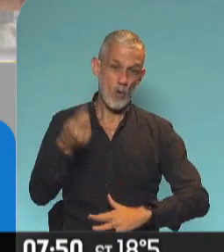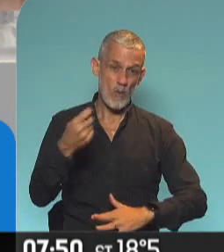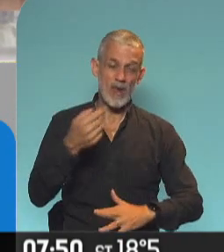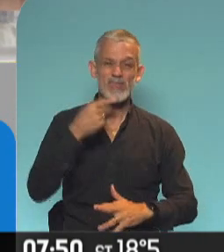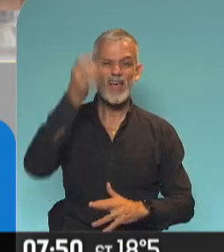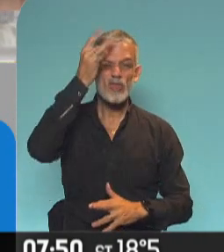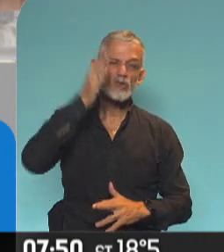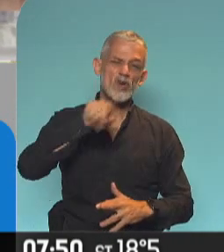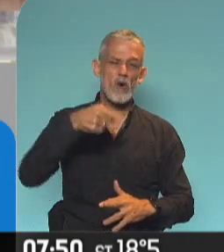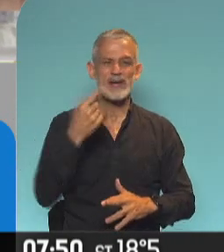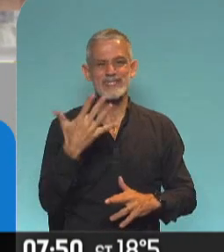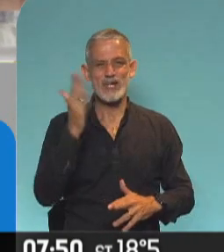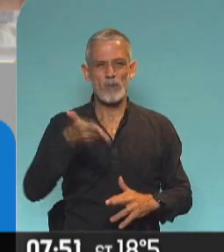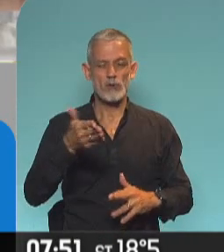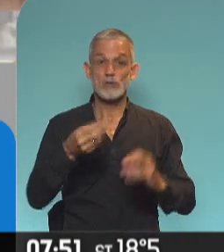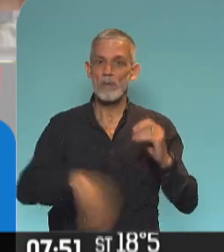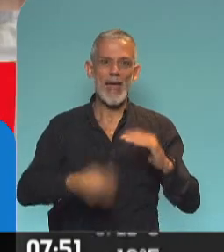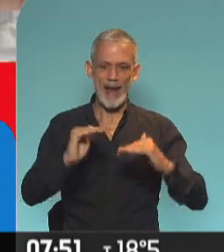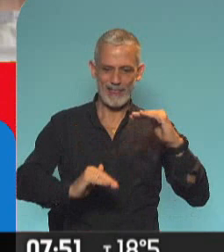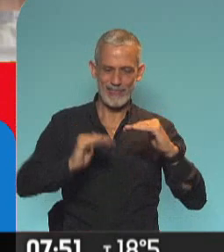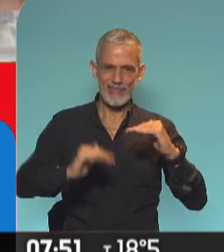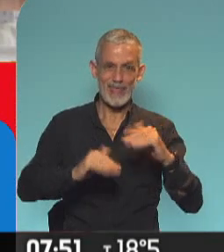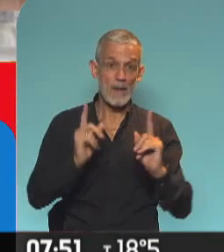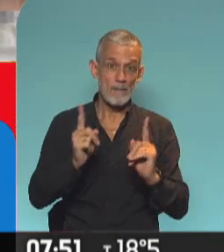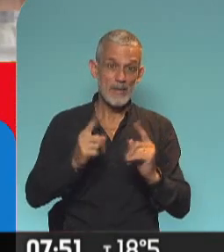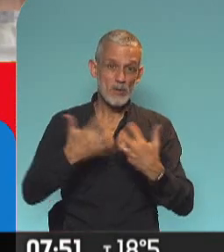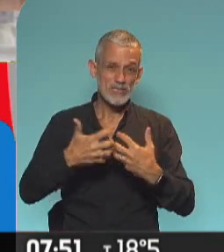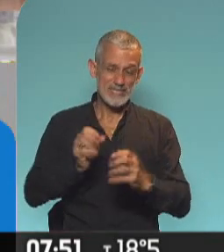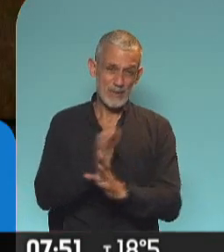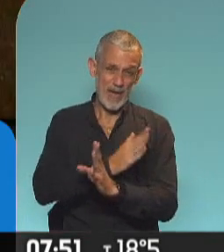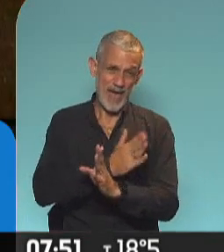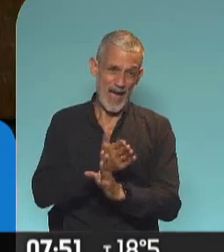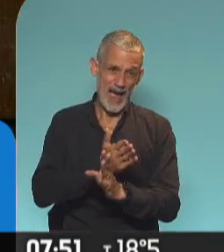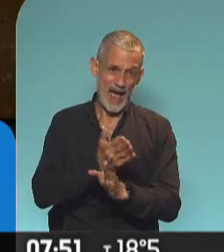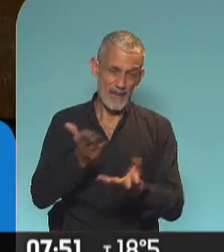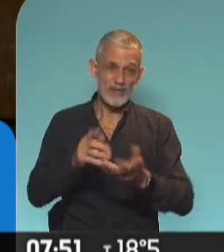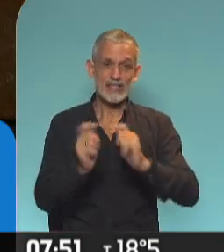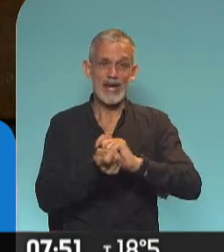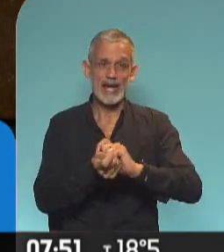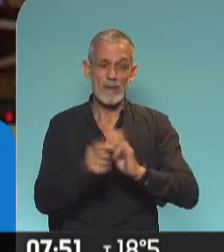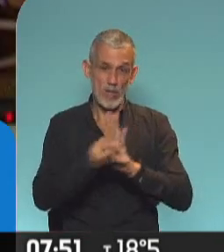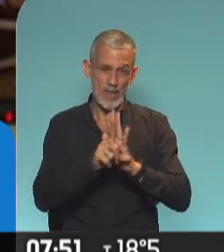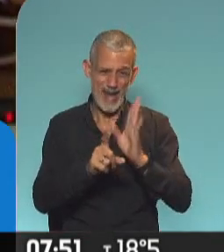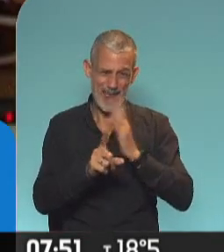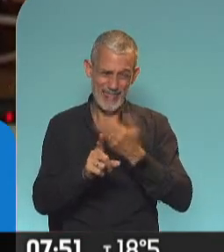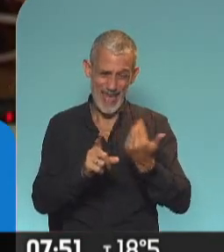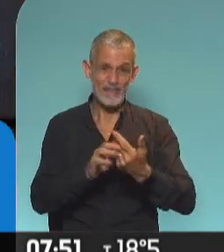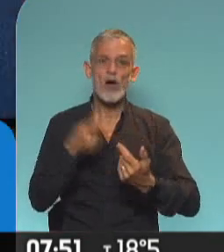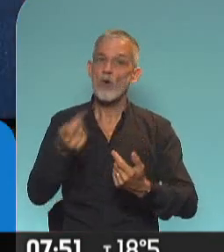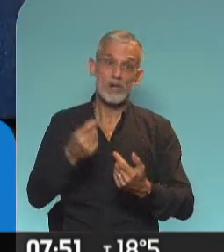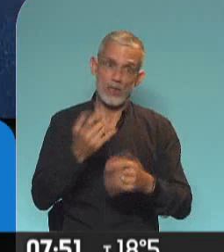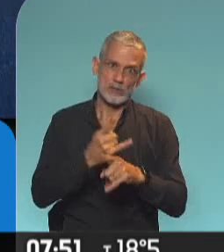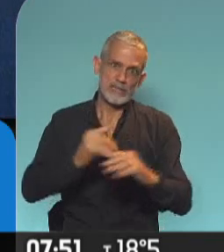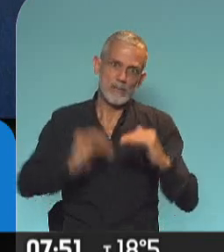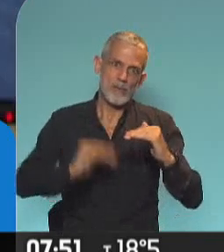de un 12,5% de pérdida, al igual que con el sistema que se había aplicado antes, que fue con la reforma previsional. Claro. Es decir, los jubilados siempre a